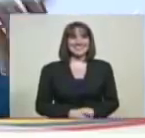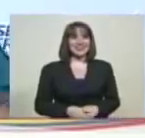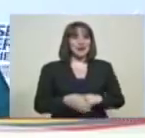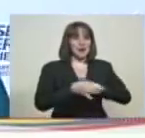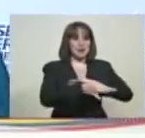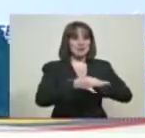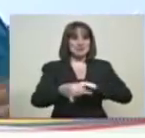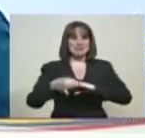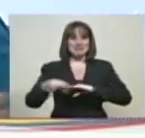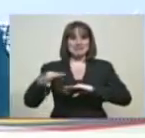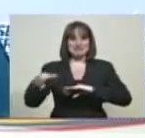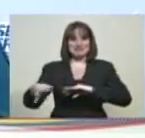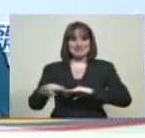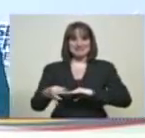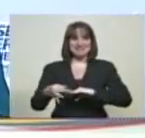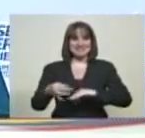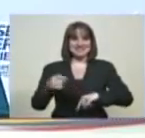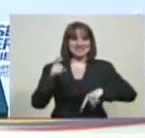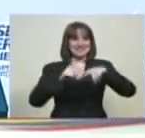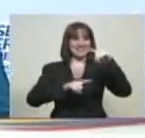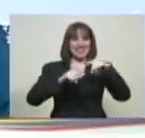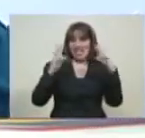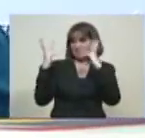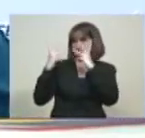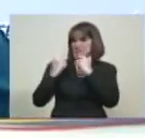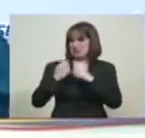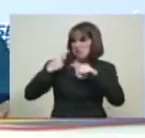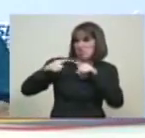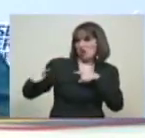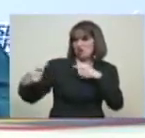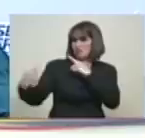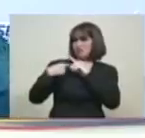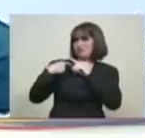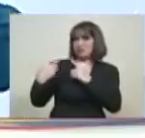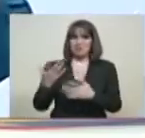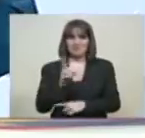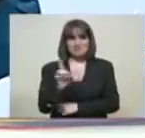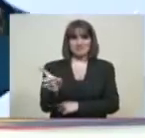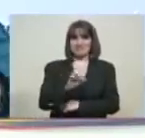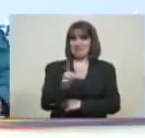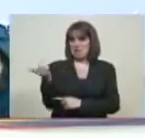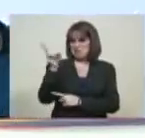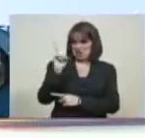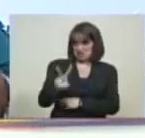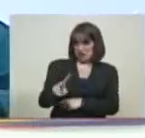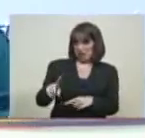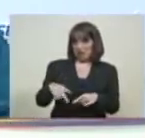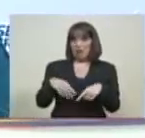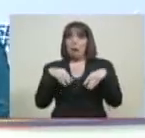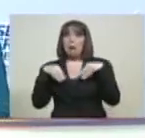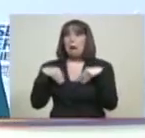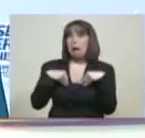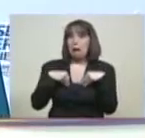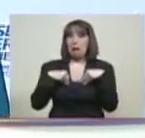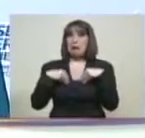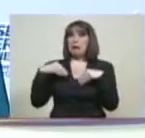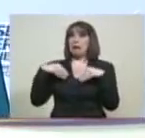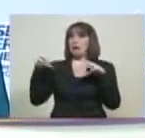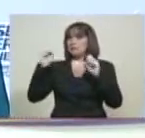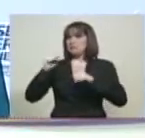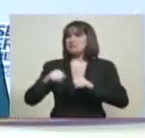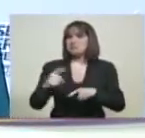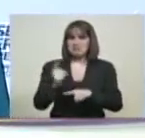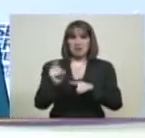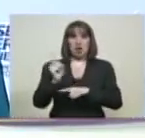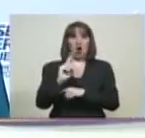sugerencias no no somos herencia de nadie venezuela no es herencia de nadie venezuela es una